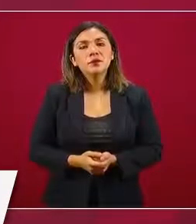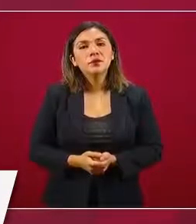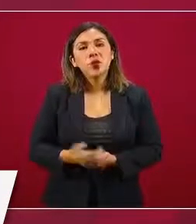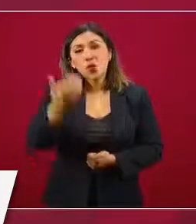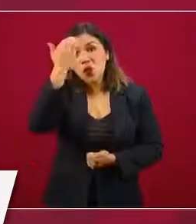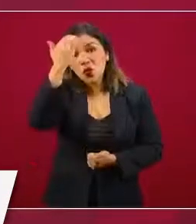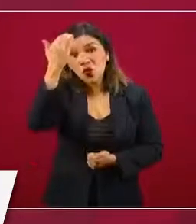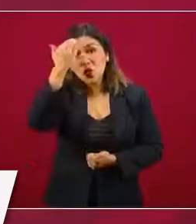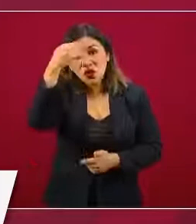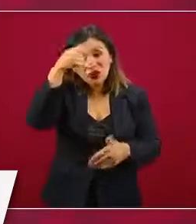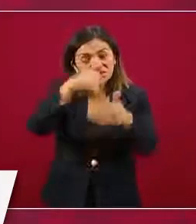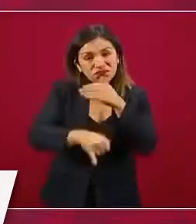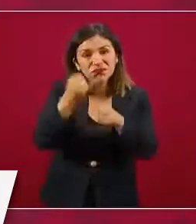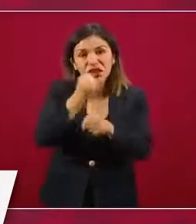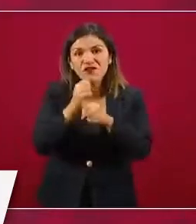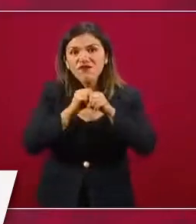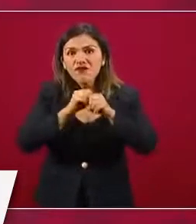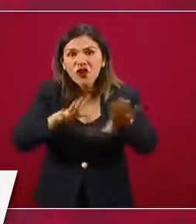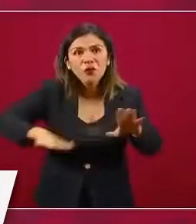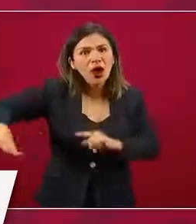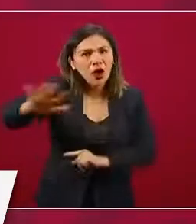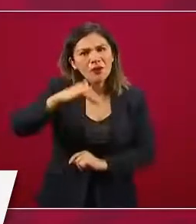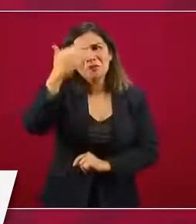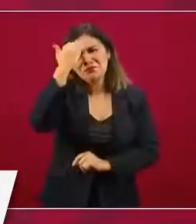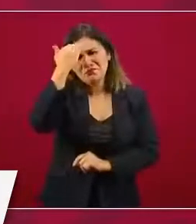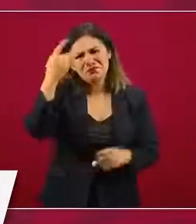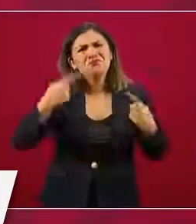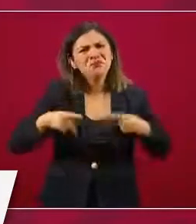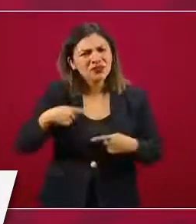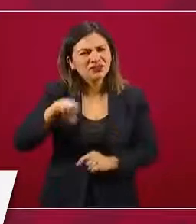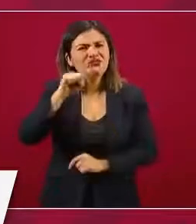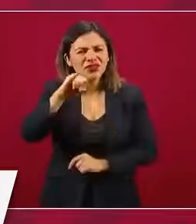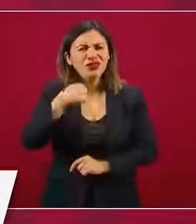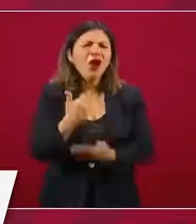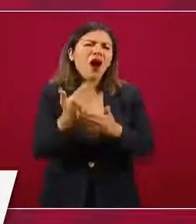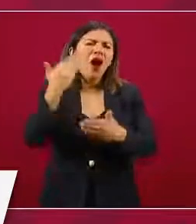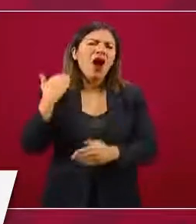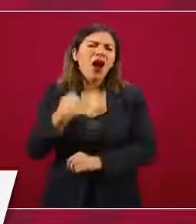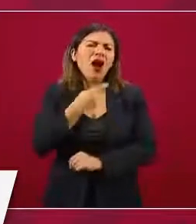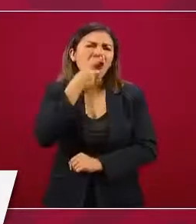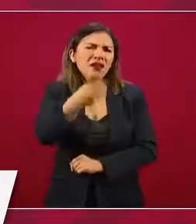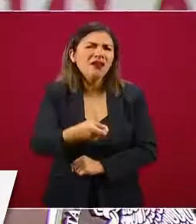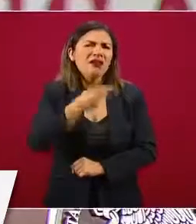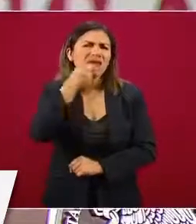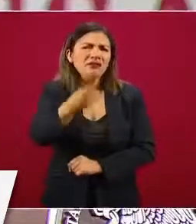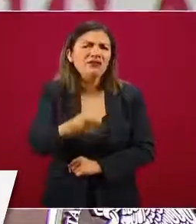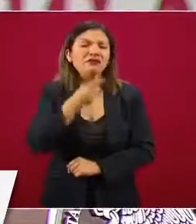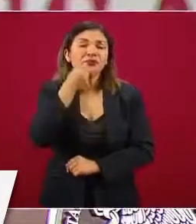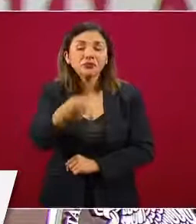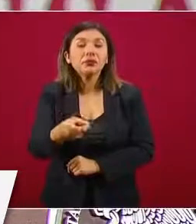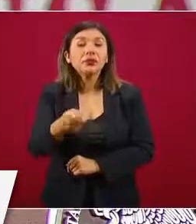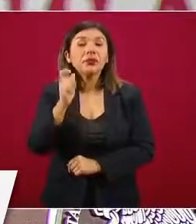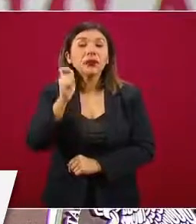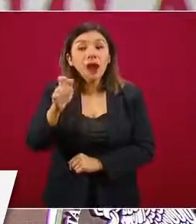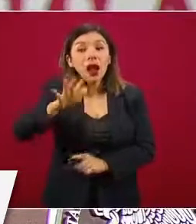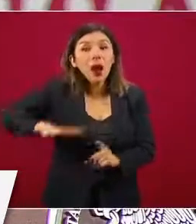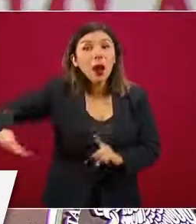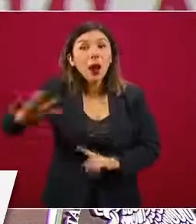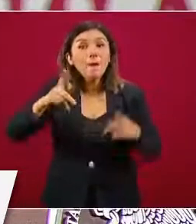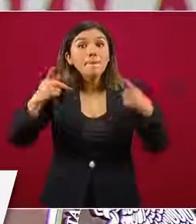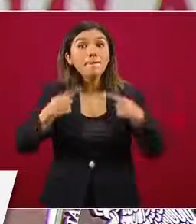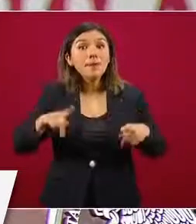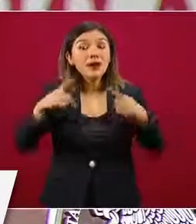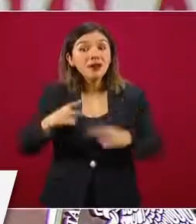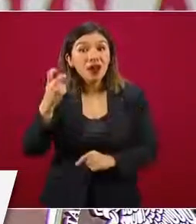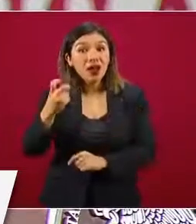enterada, informada. Ya lo he dicho, es el pueblo o de los